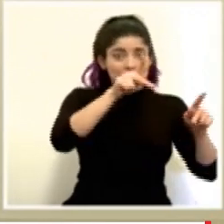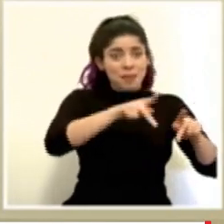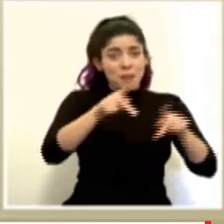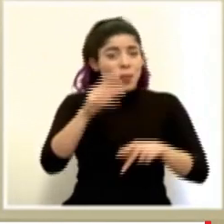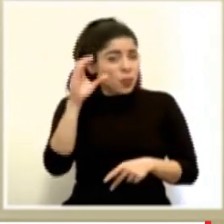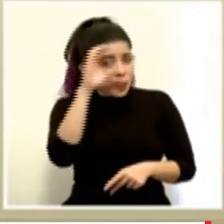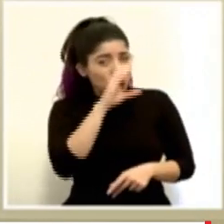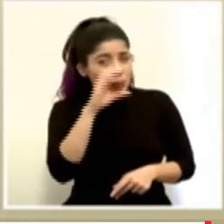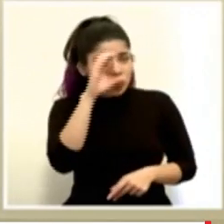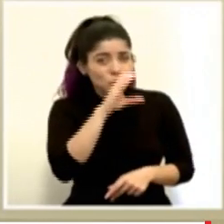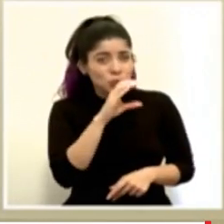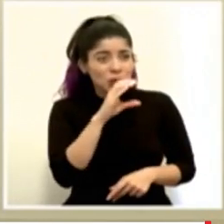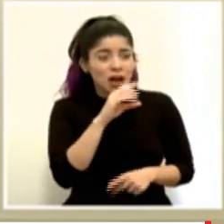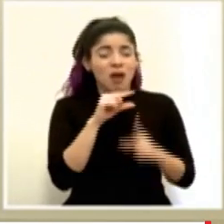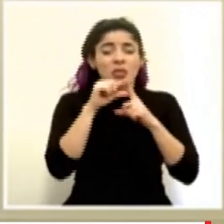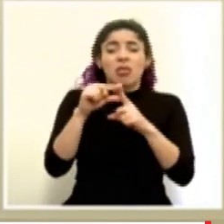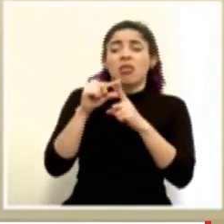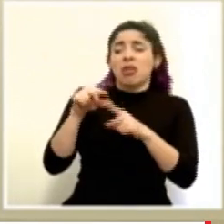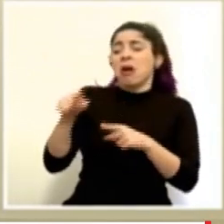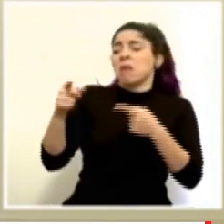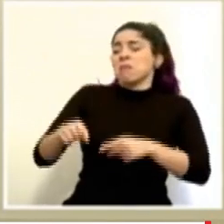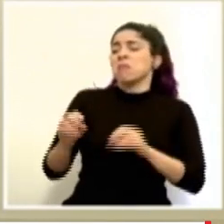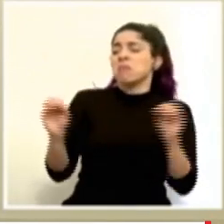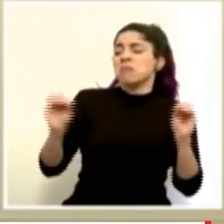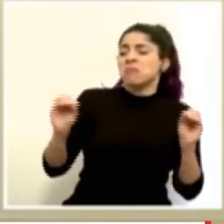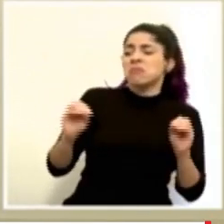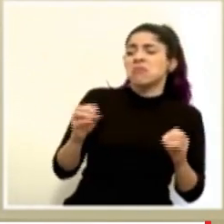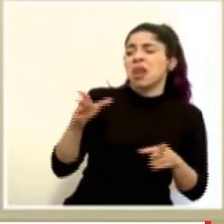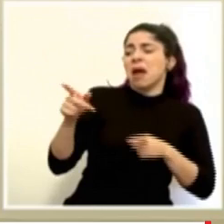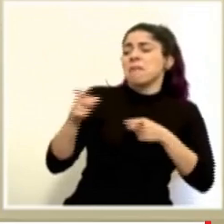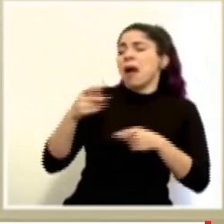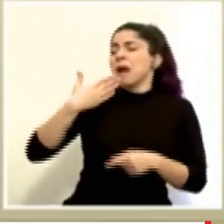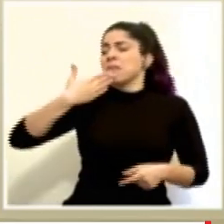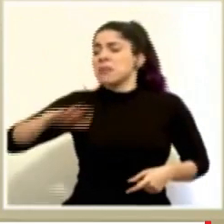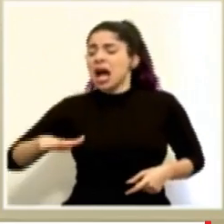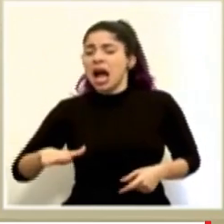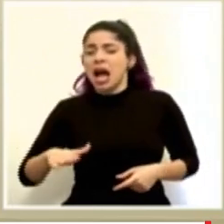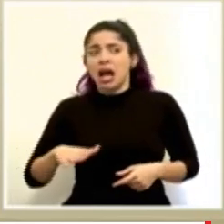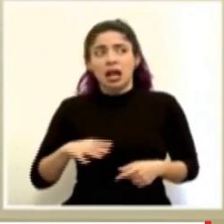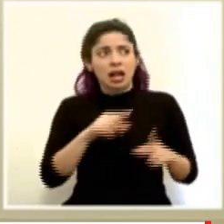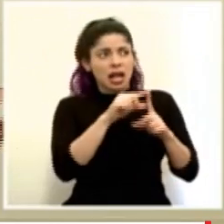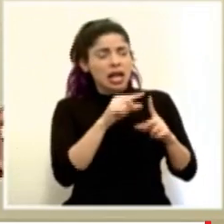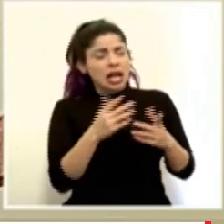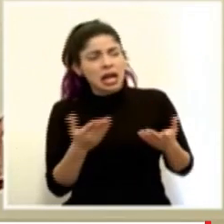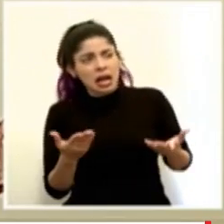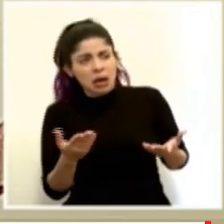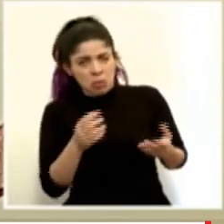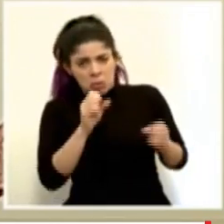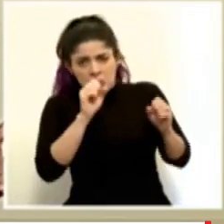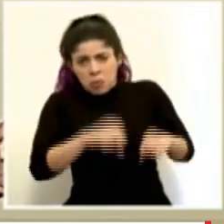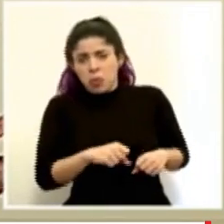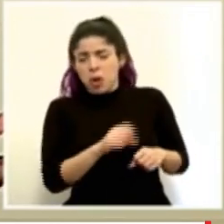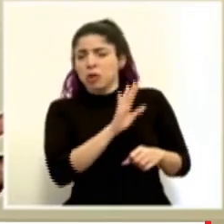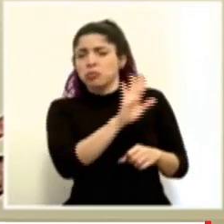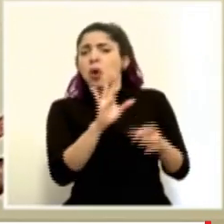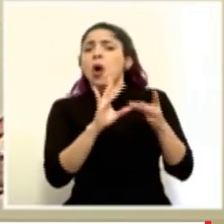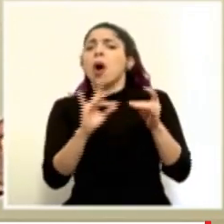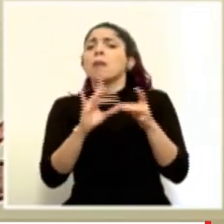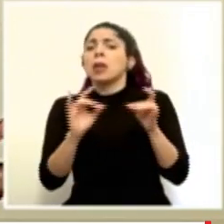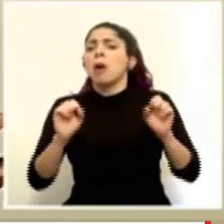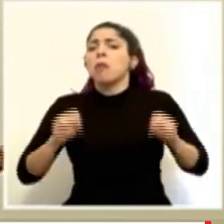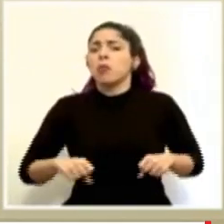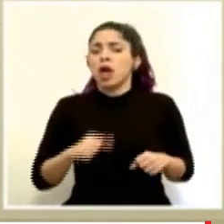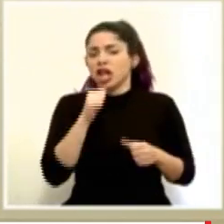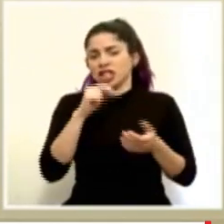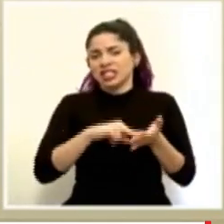gente que busca es decir esto no está ocurriendo, es que el manejo está mal, es que, claro, o sea, pues pueden hacer esos comentarios, no es que no